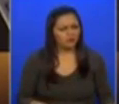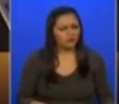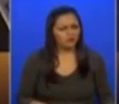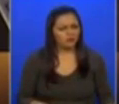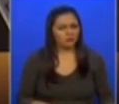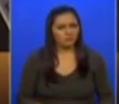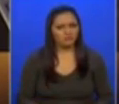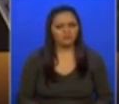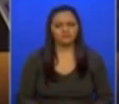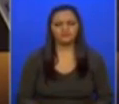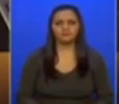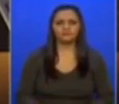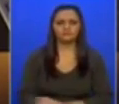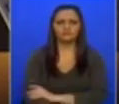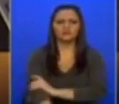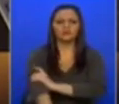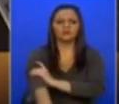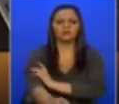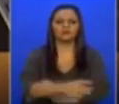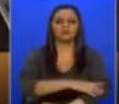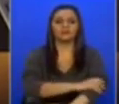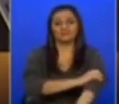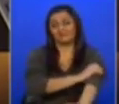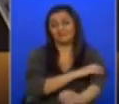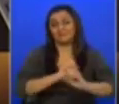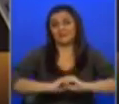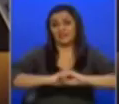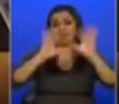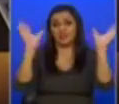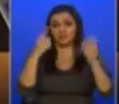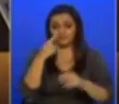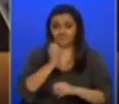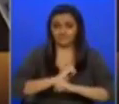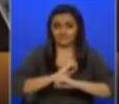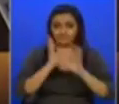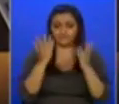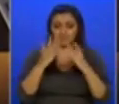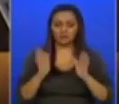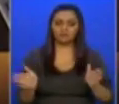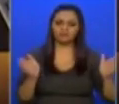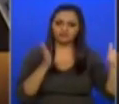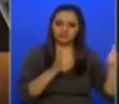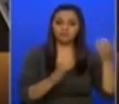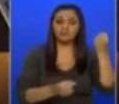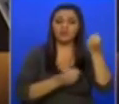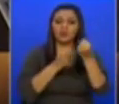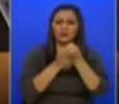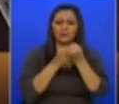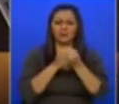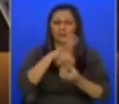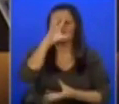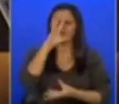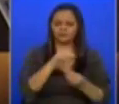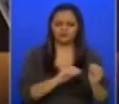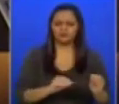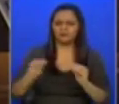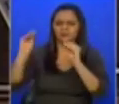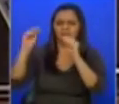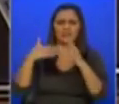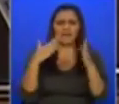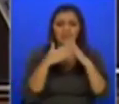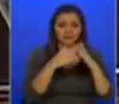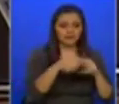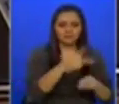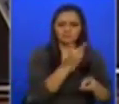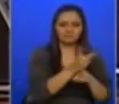rezagos de la partidocracia. Bueno, creo que ha quedado muy claro el asunto y que nosotros vamos a apoyar totalmente la rubicación y financiar la